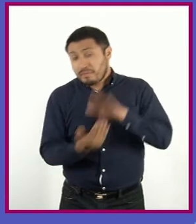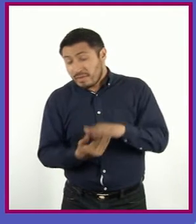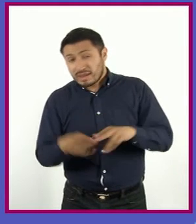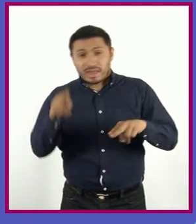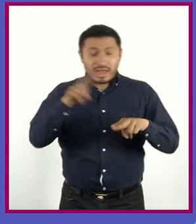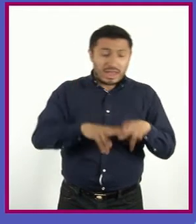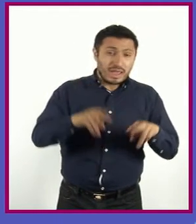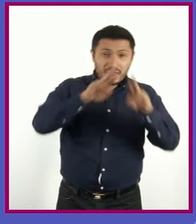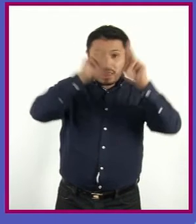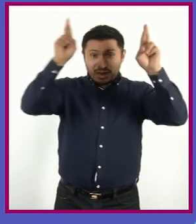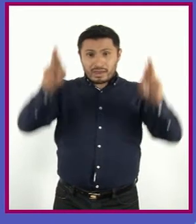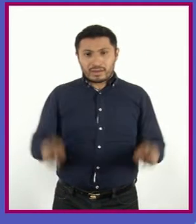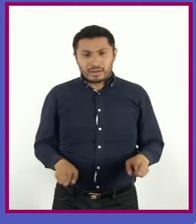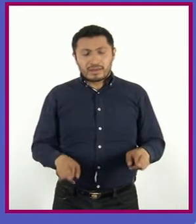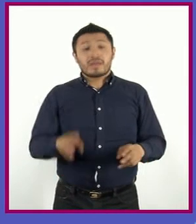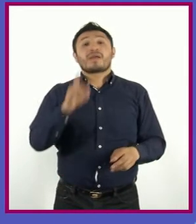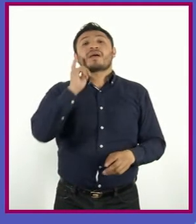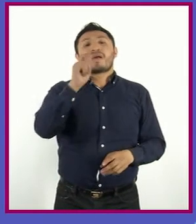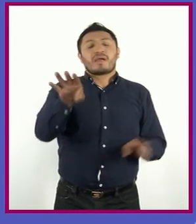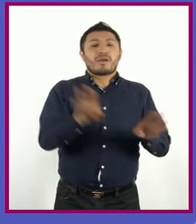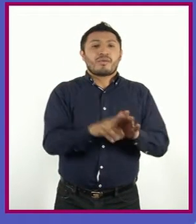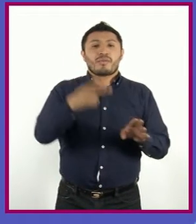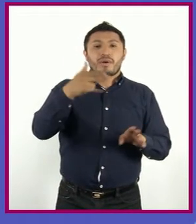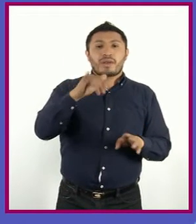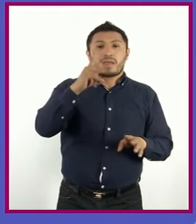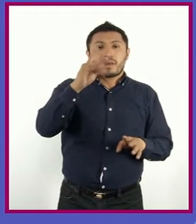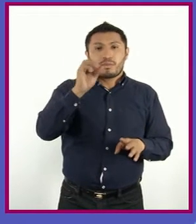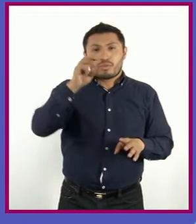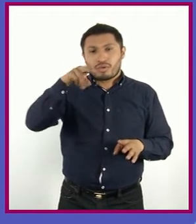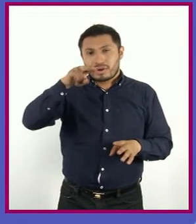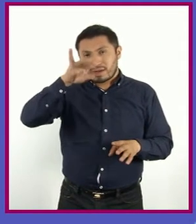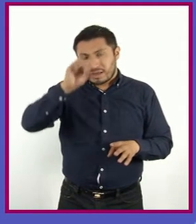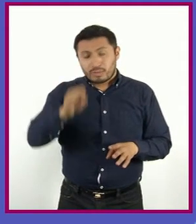silla, armario, son hipónimos de mueble.